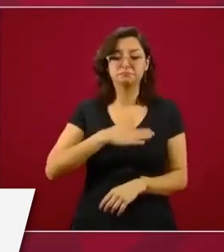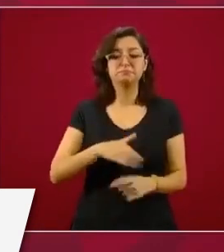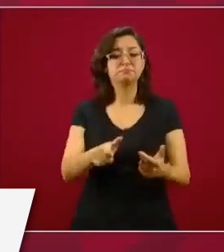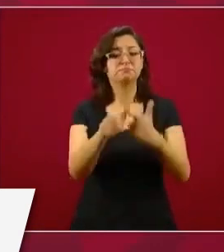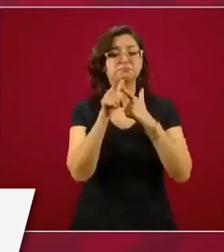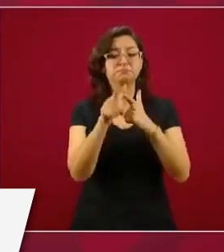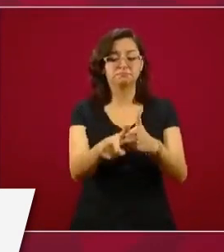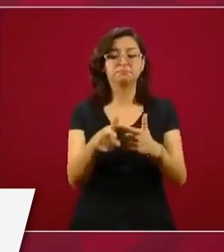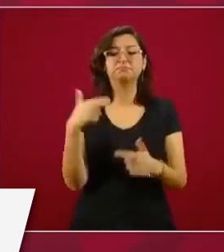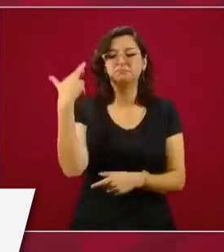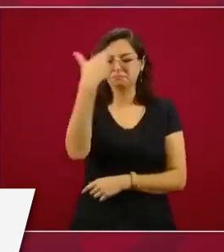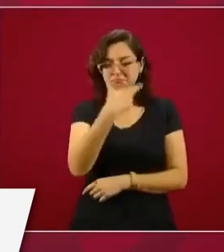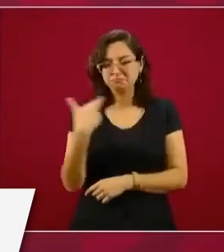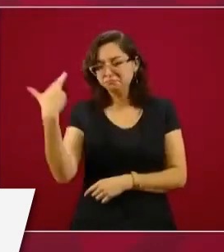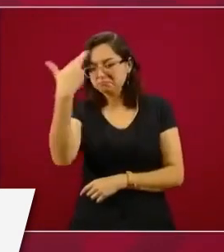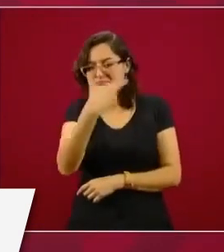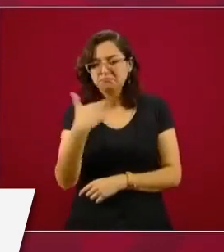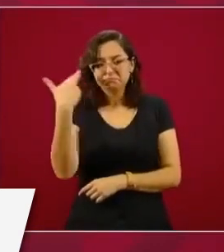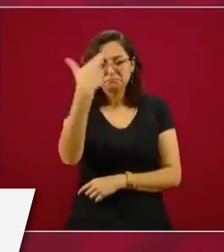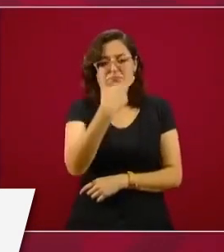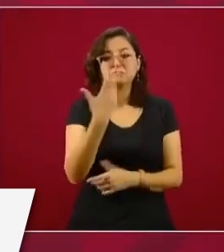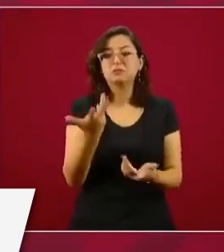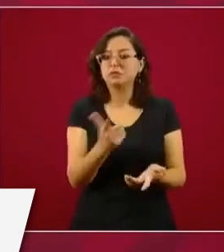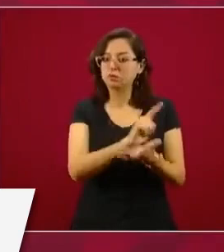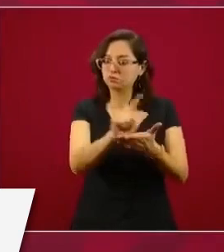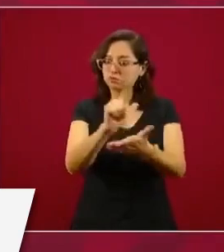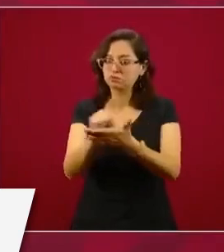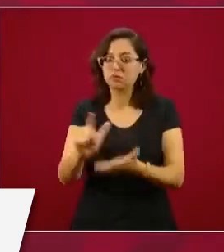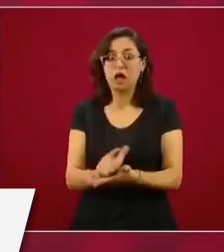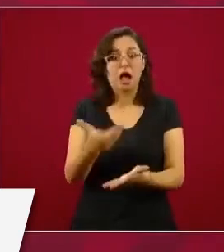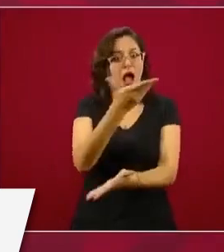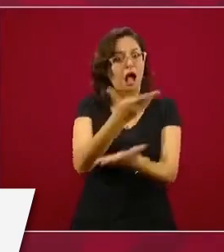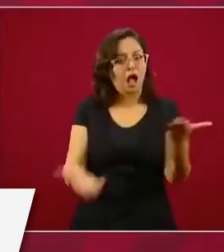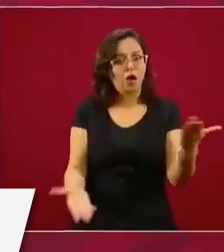como un servicio que es importante y que deben de estar muy limpios ahora con la contingencia.